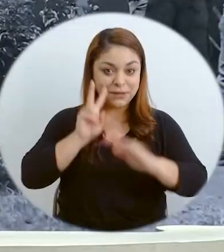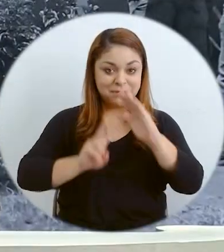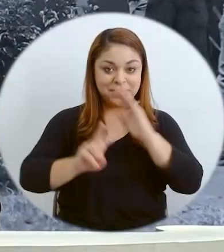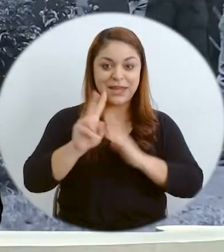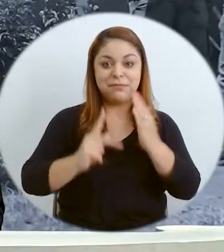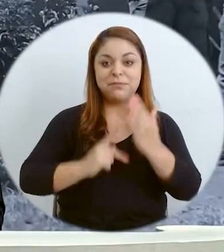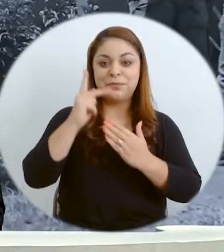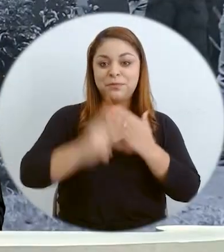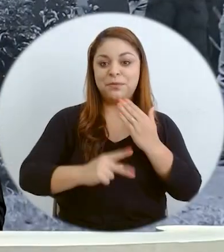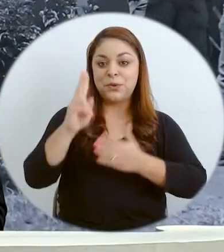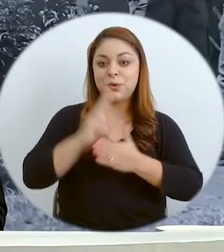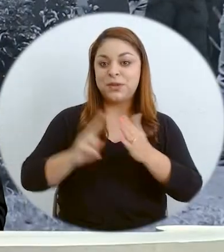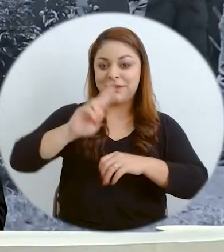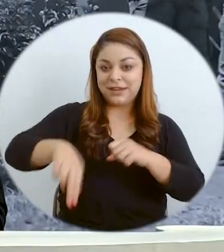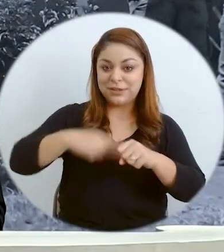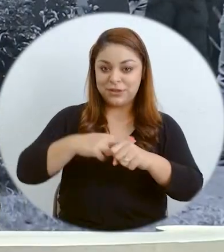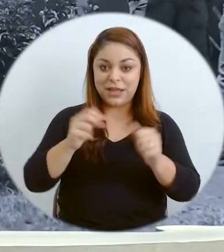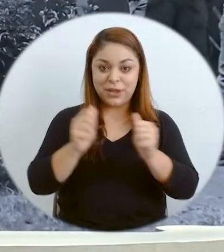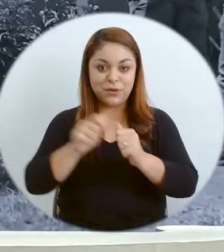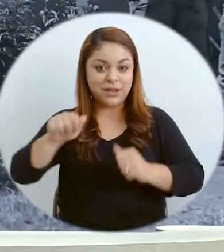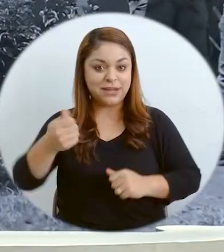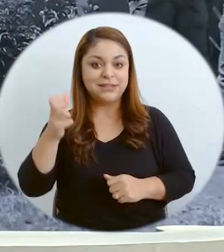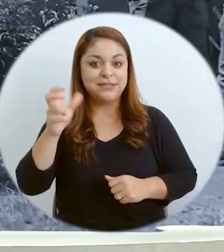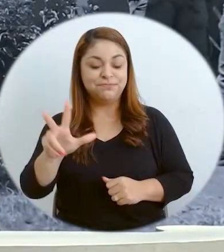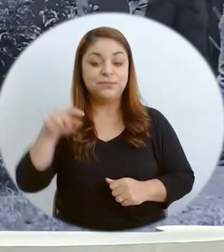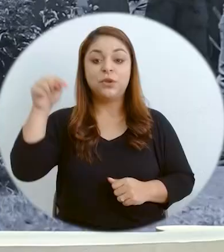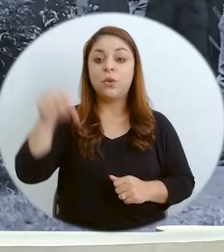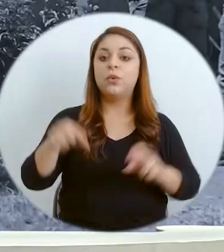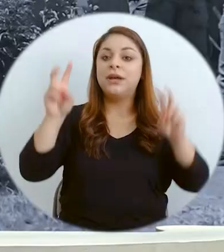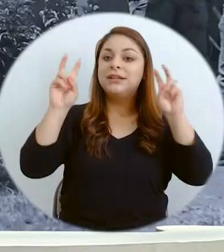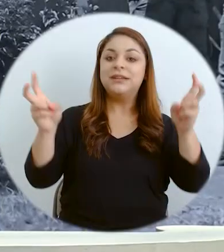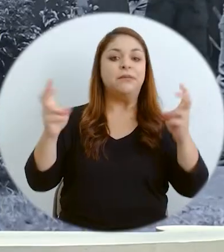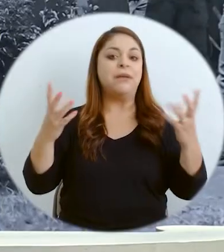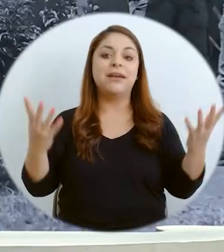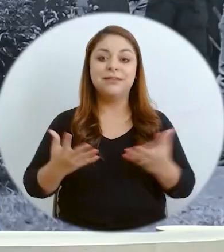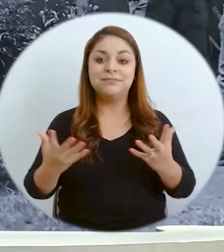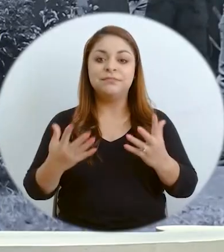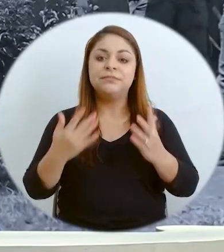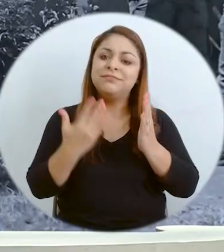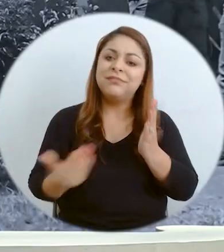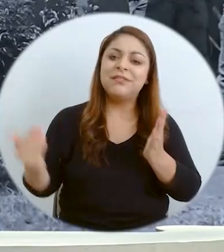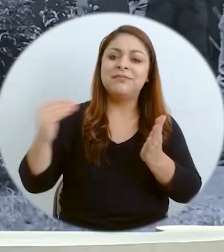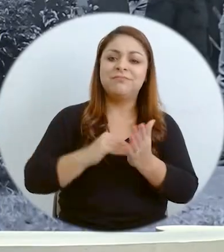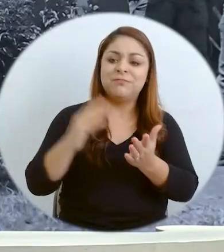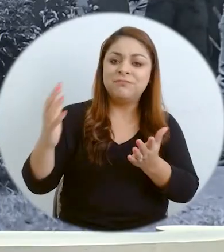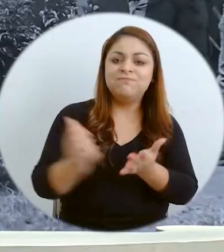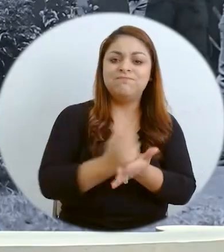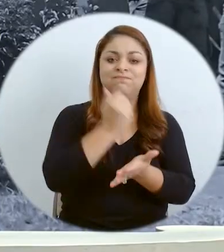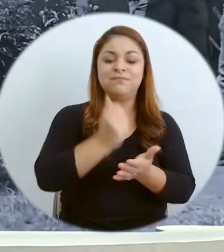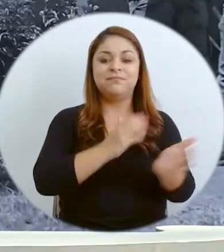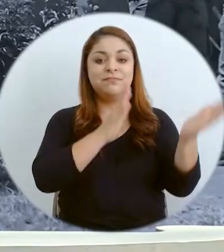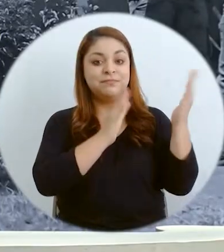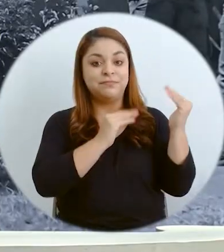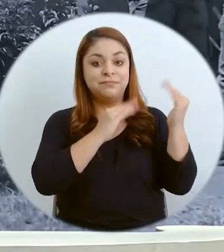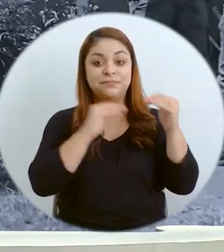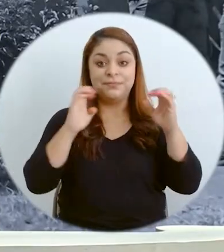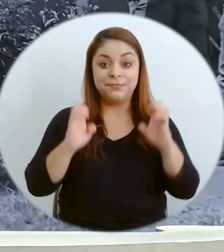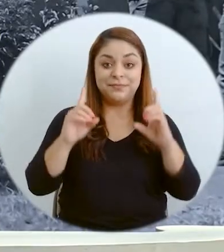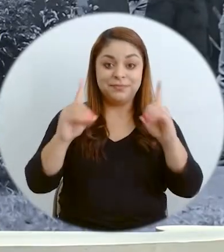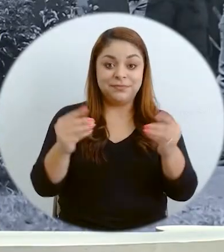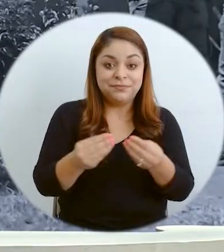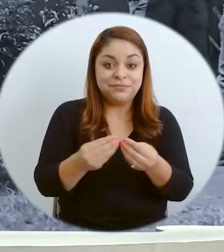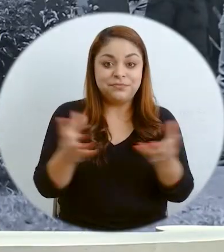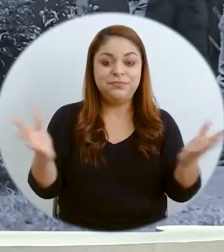Continúa usted con una mirada del programa de la Universidad Nacional y de CINAR S.A. Hoy con el tema de recuperemos la esperanza en